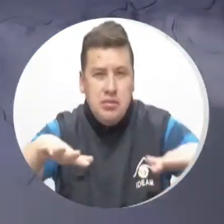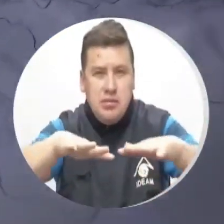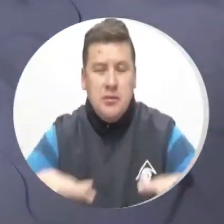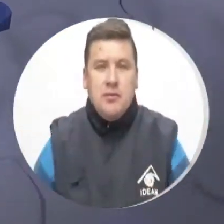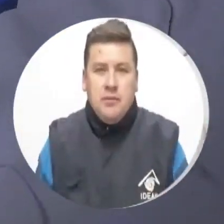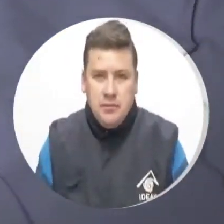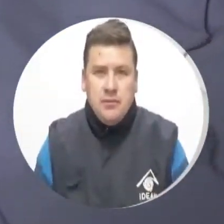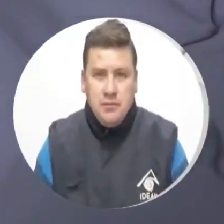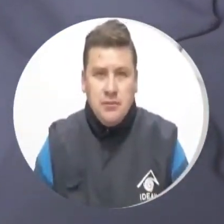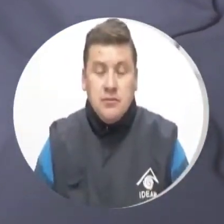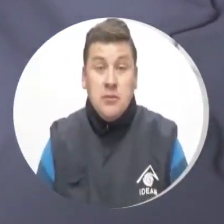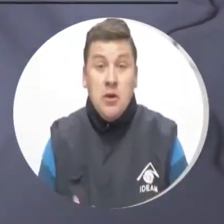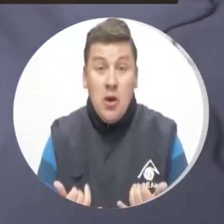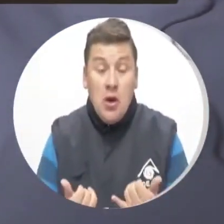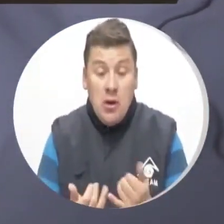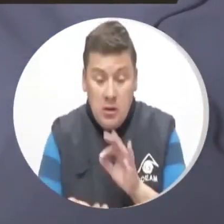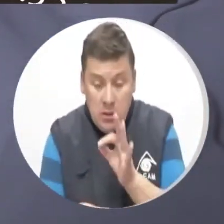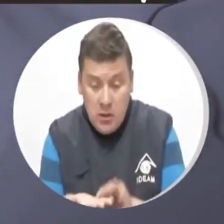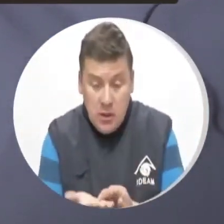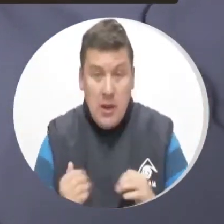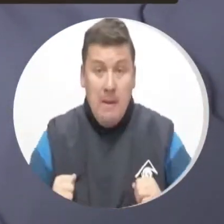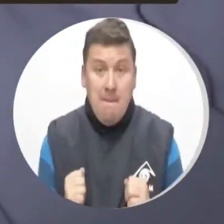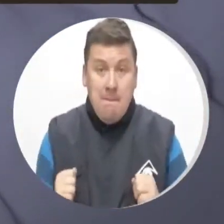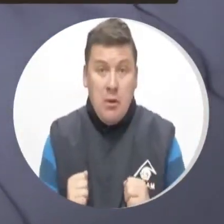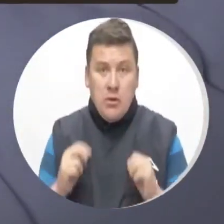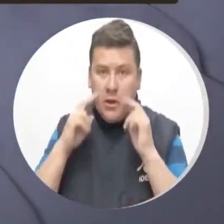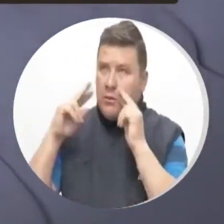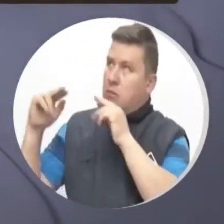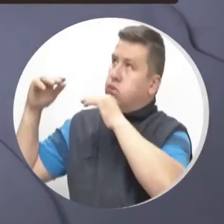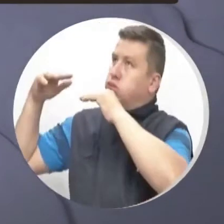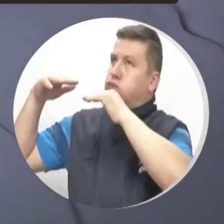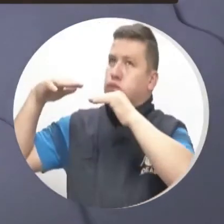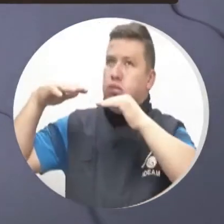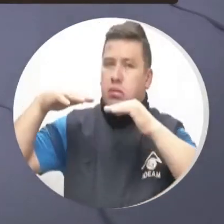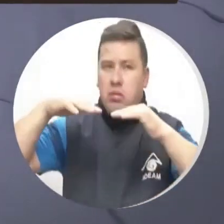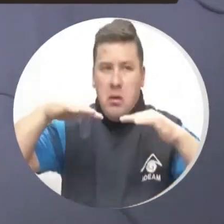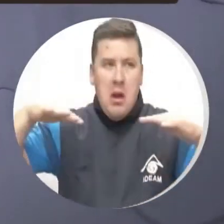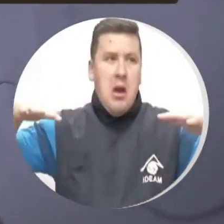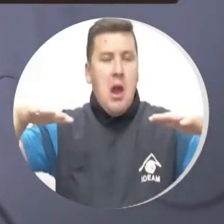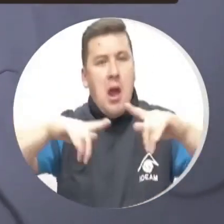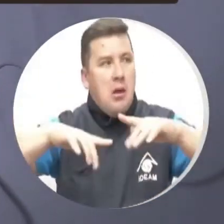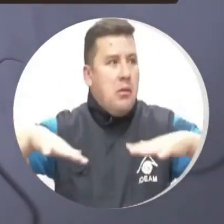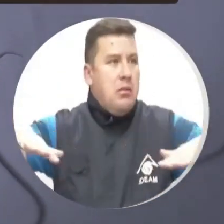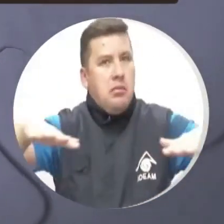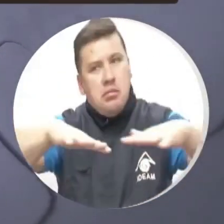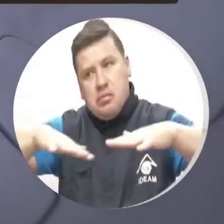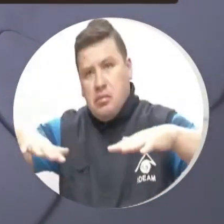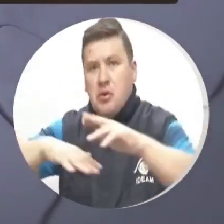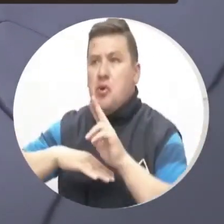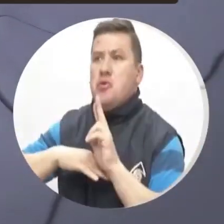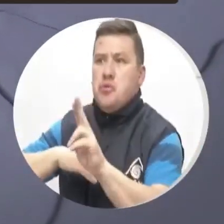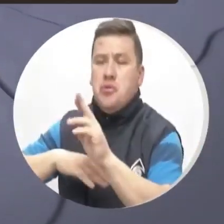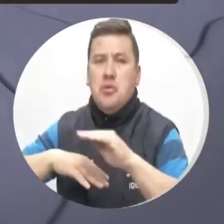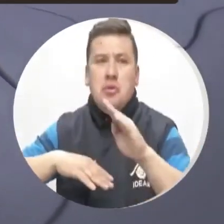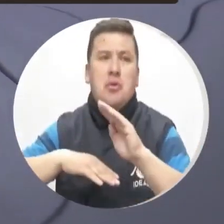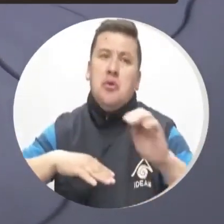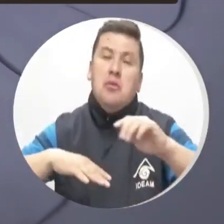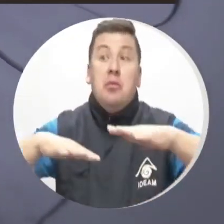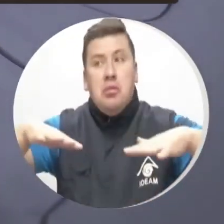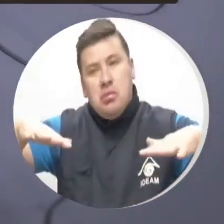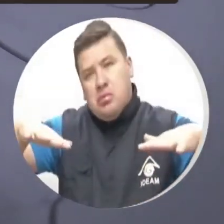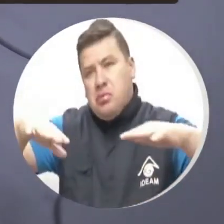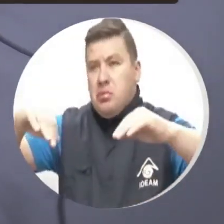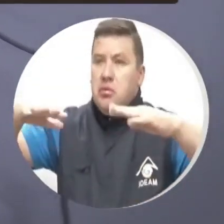La capital se pronostica con cielos nublados y probables lluvias ocasionales al norte y oriente de la ciudad, con tiempo seco en el resto del